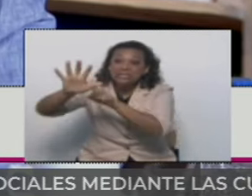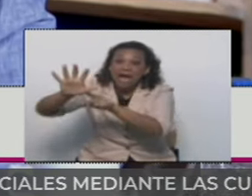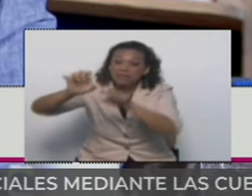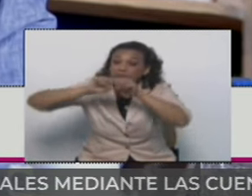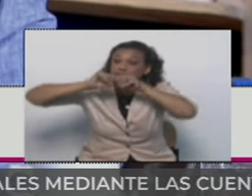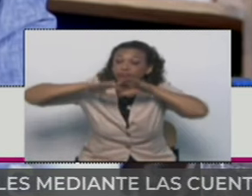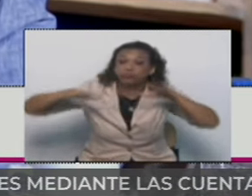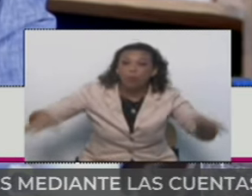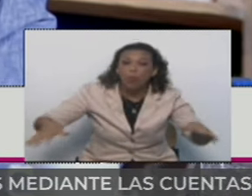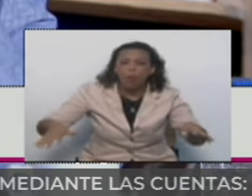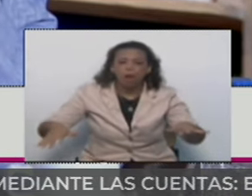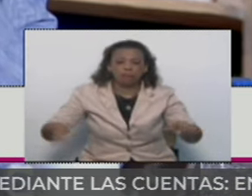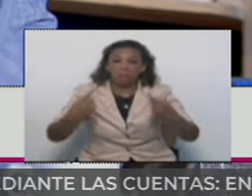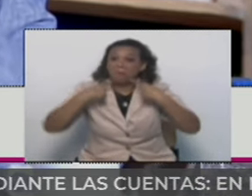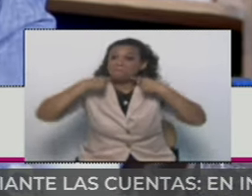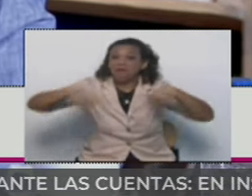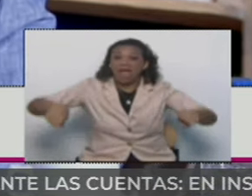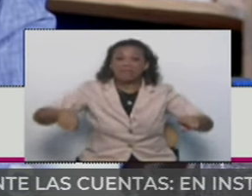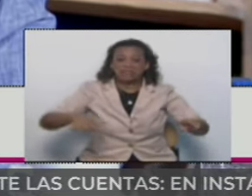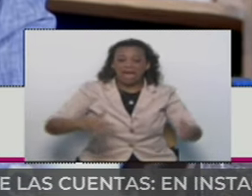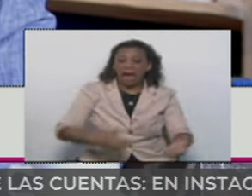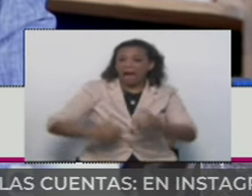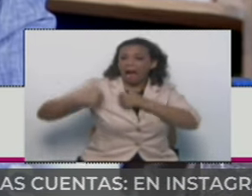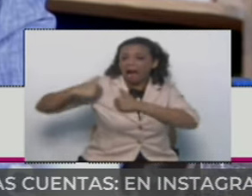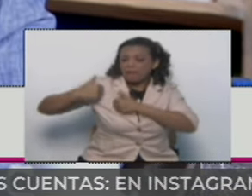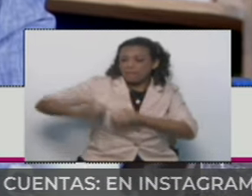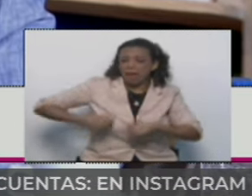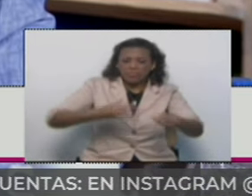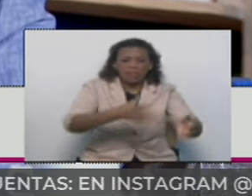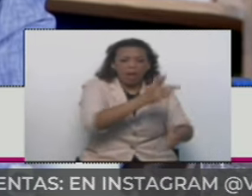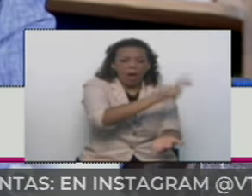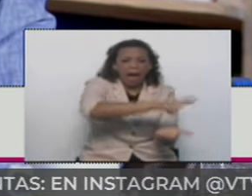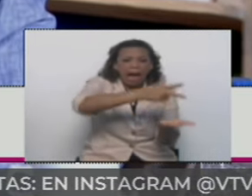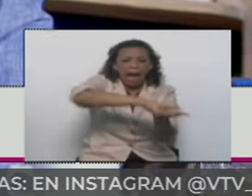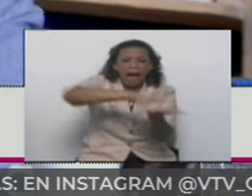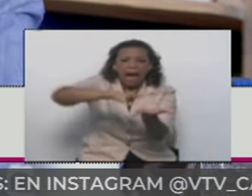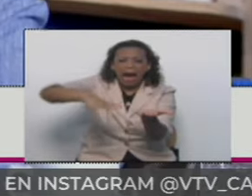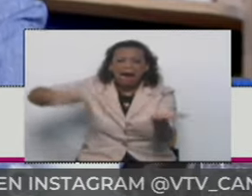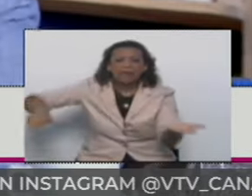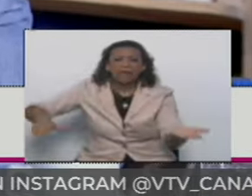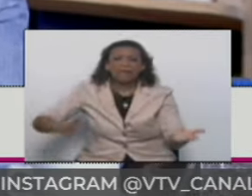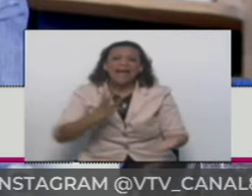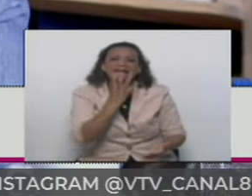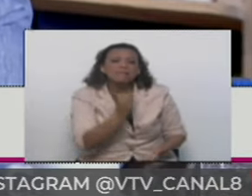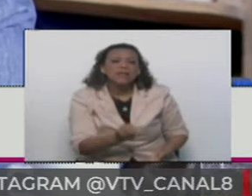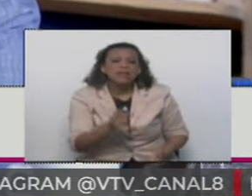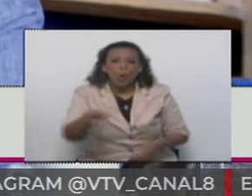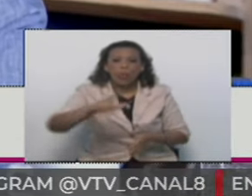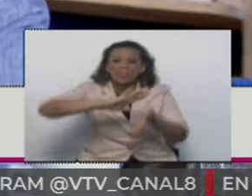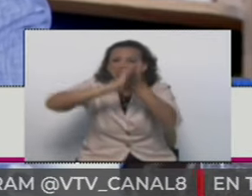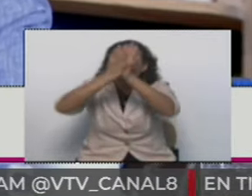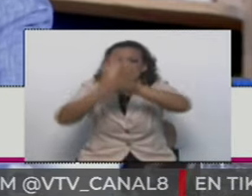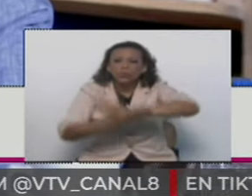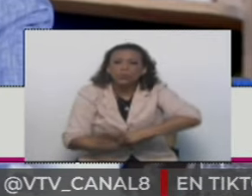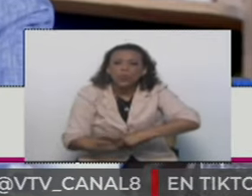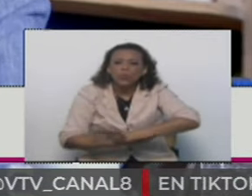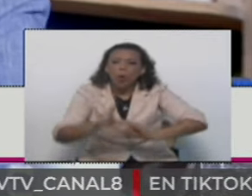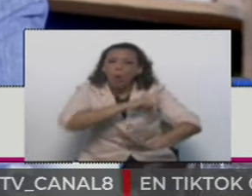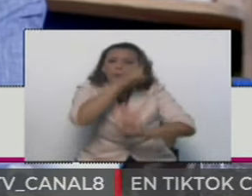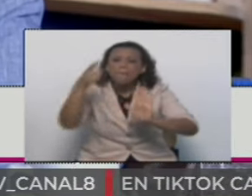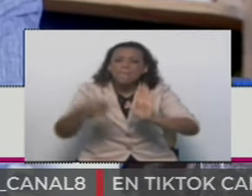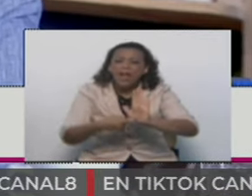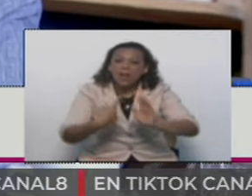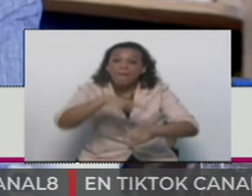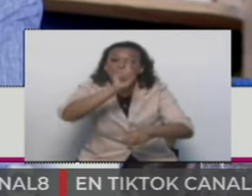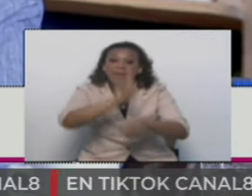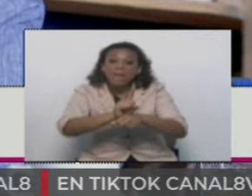desató y está entregando armas para que Netanyahu destruya completamente.